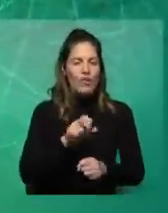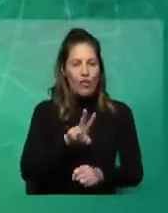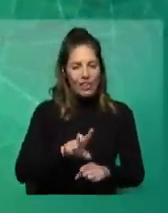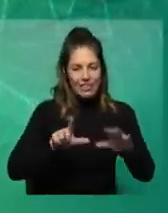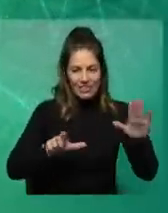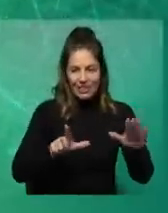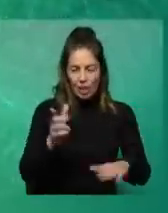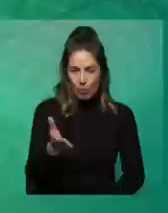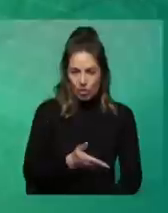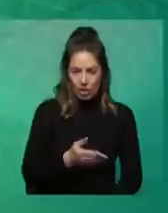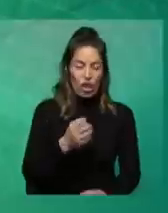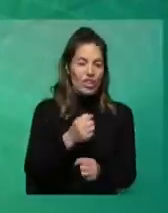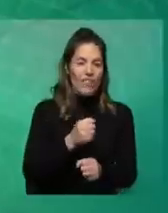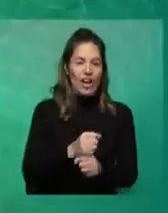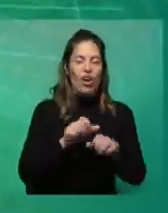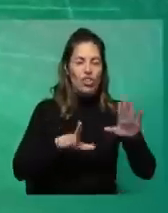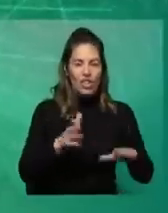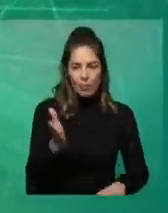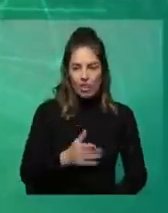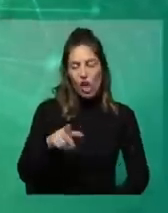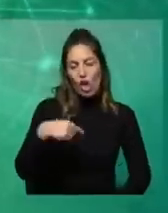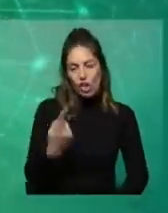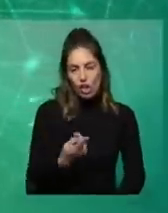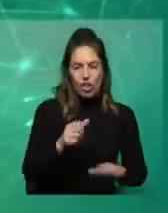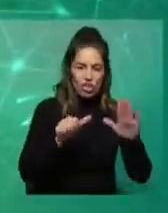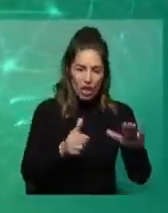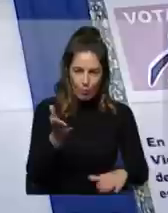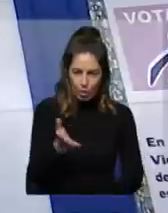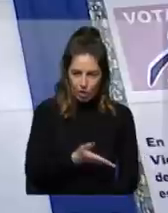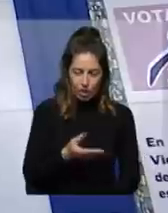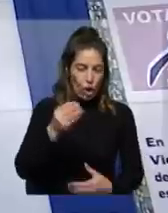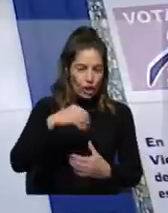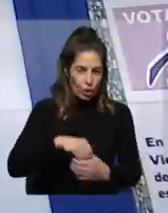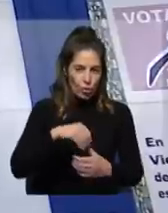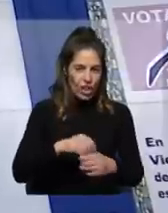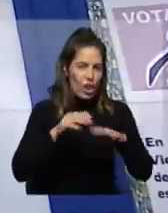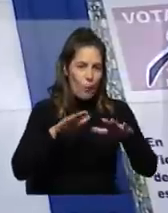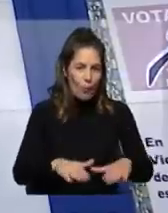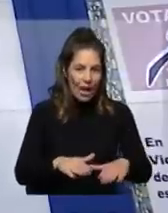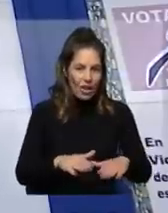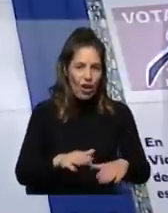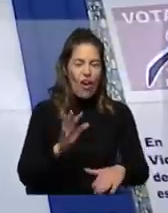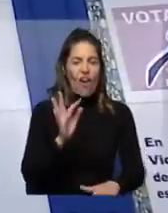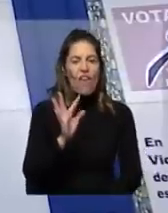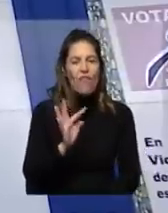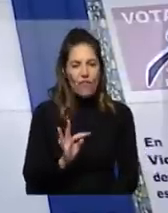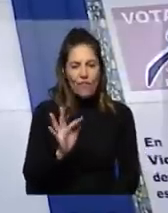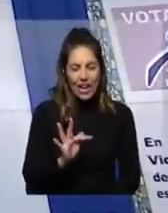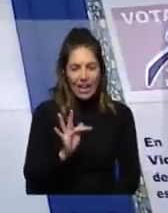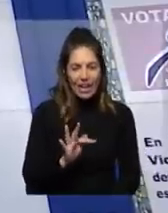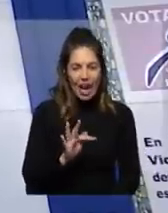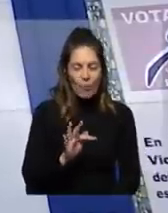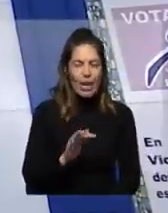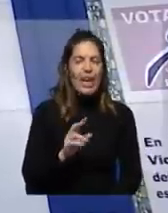ciento empleo el 7% y otros 6% Incluyendo los paros de fancap en defensa de la planta